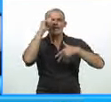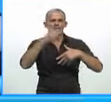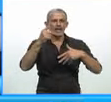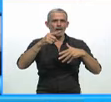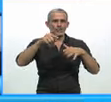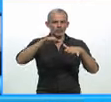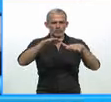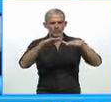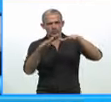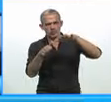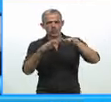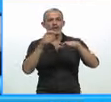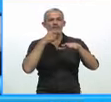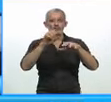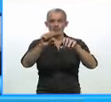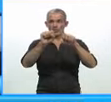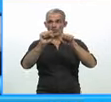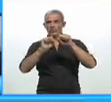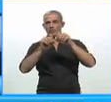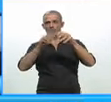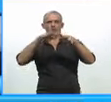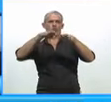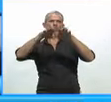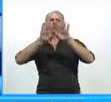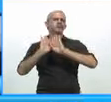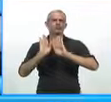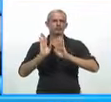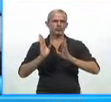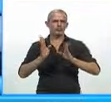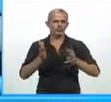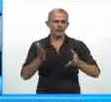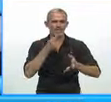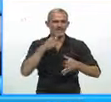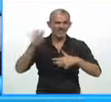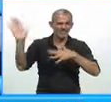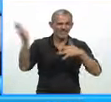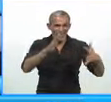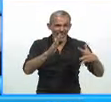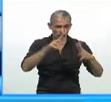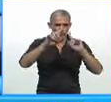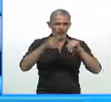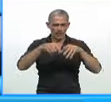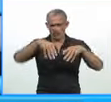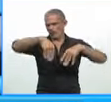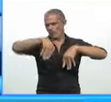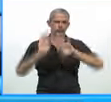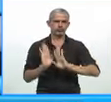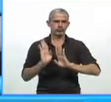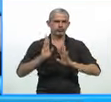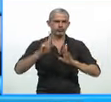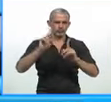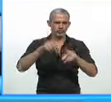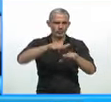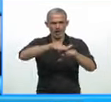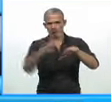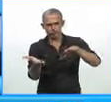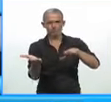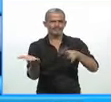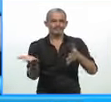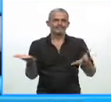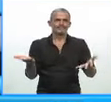si te dejas de mover se tumba muy fácilmente. ¿Y si te agarra un viento imprevisto? También. Sí, también. También,